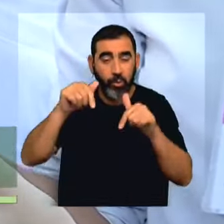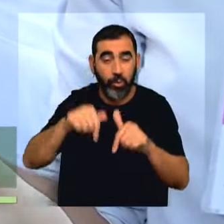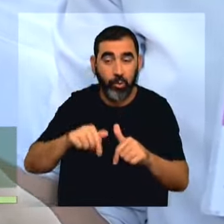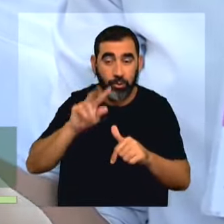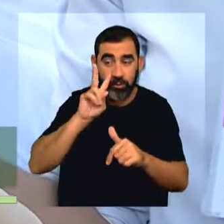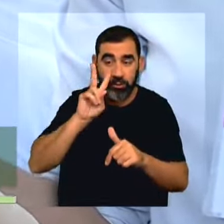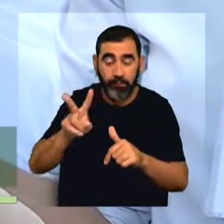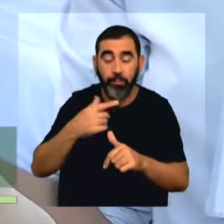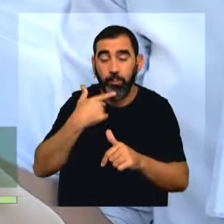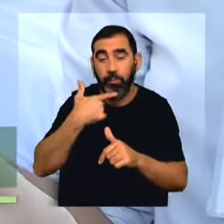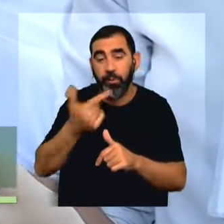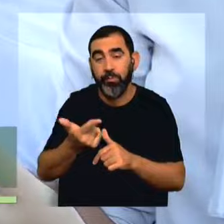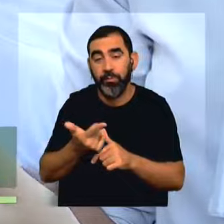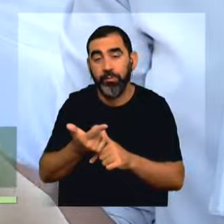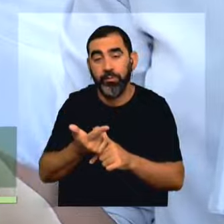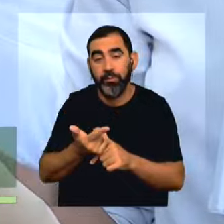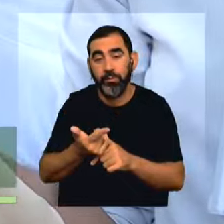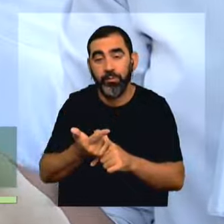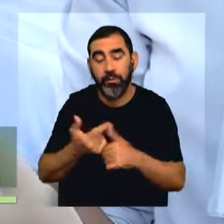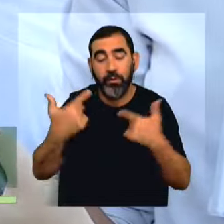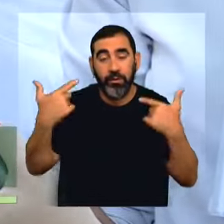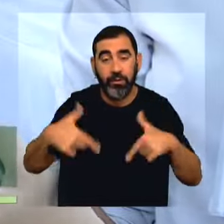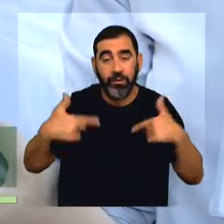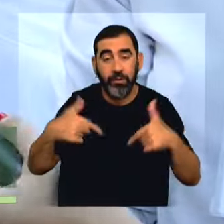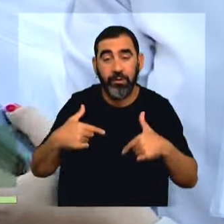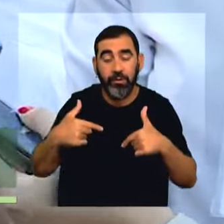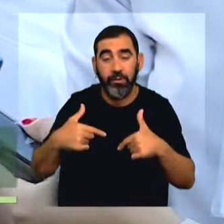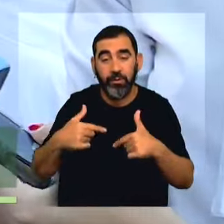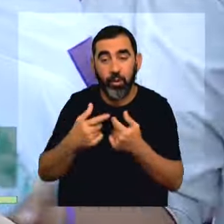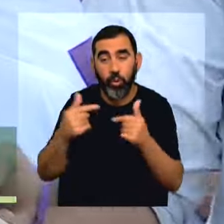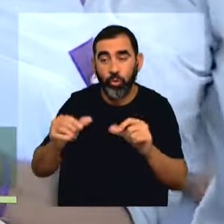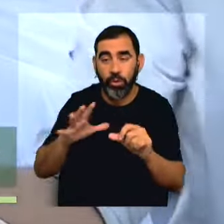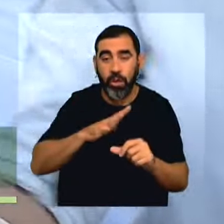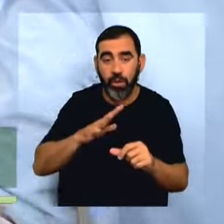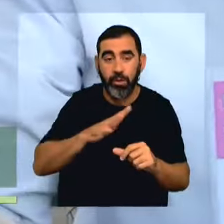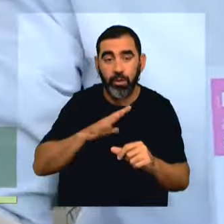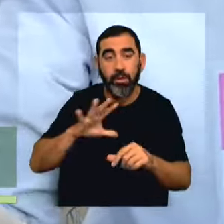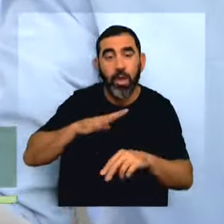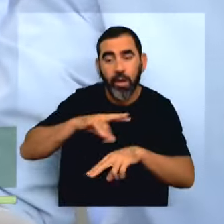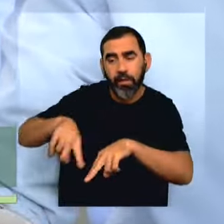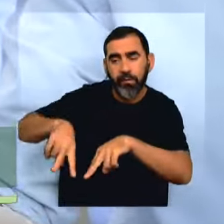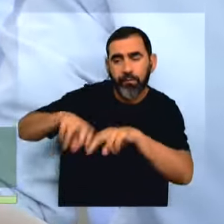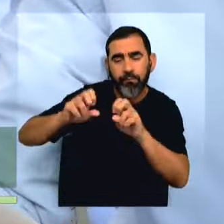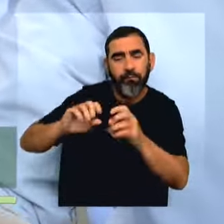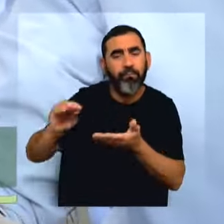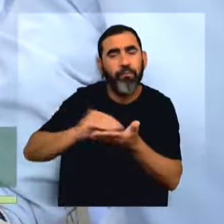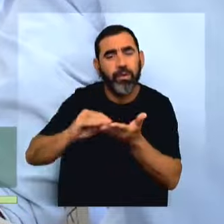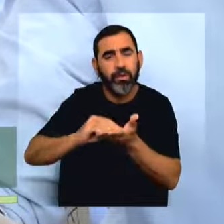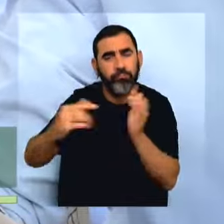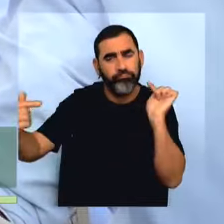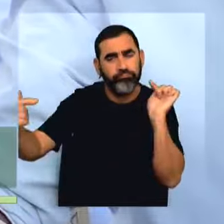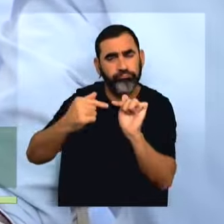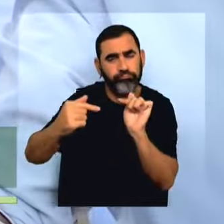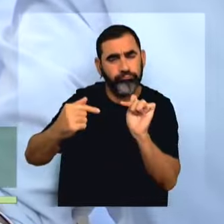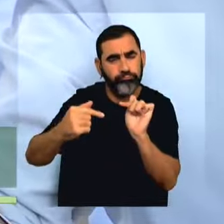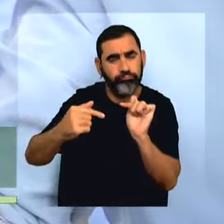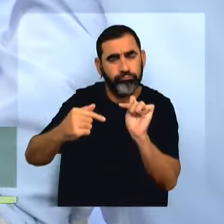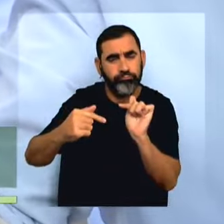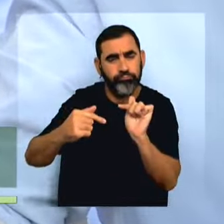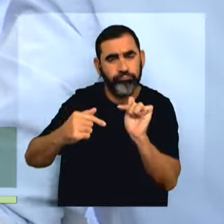en cualquier intendencia o repartición de las cosas que están pasando hubo una investigación administrativa que contradecía